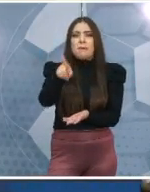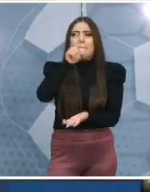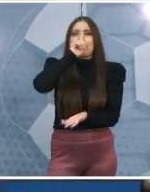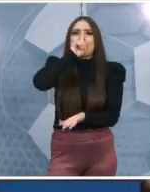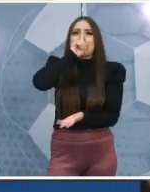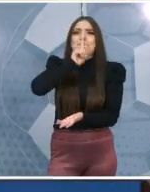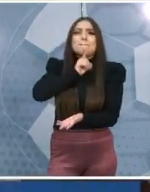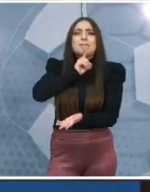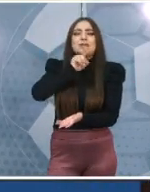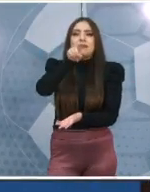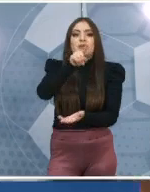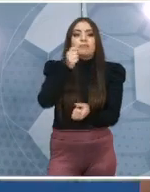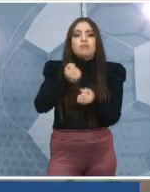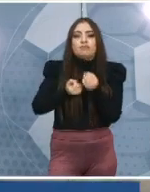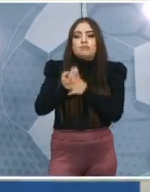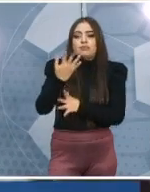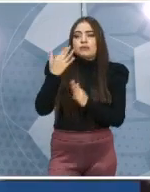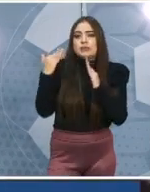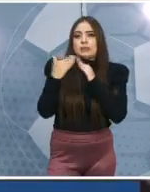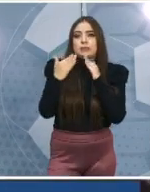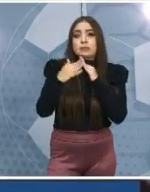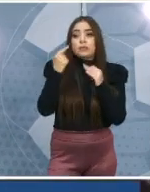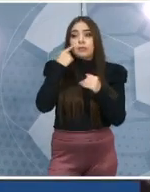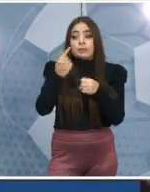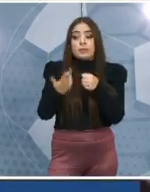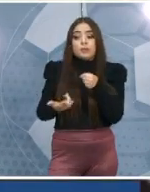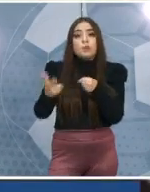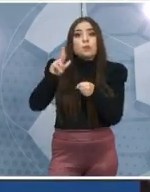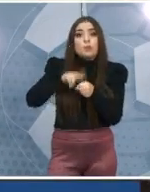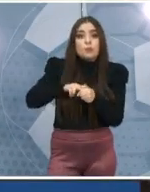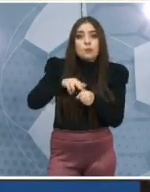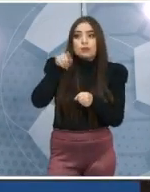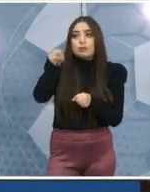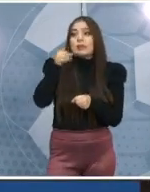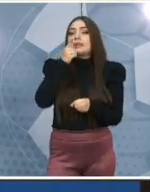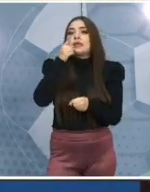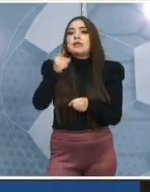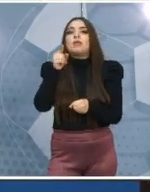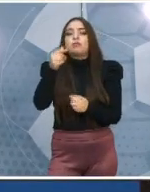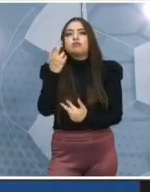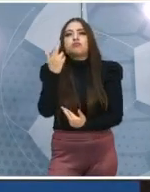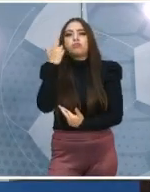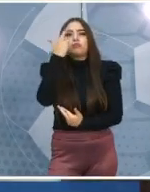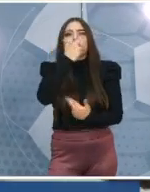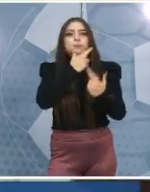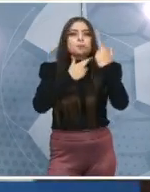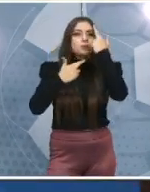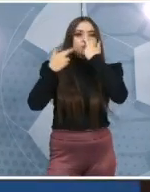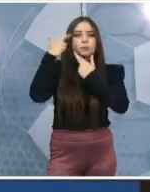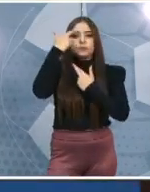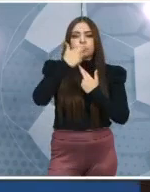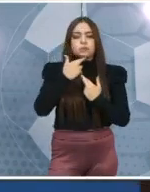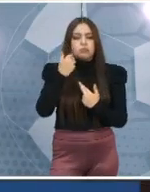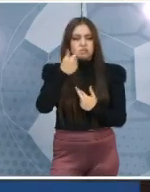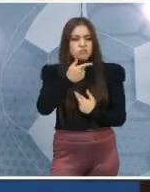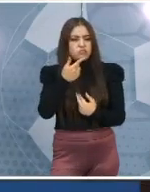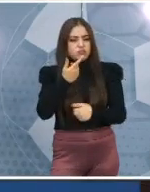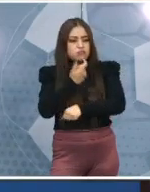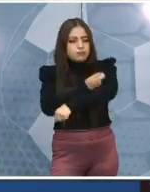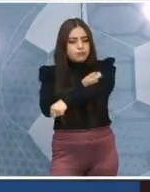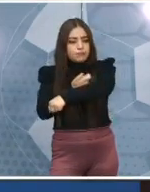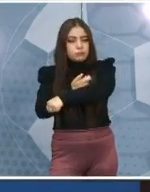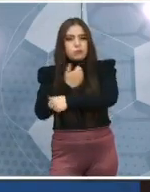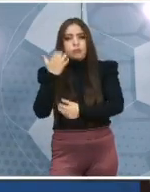El hospital, debido a lo que les dijo la policía, les hizo los exámenes correspondientes y no les encontró nada